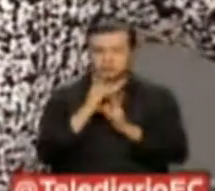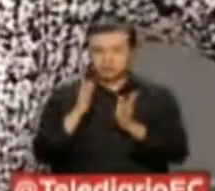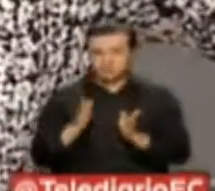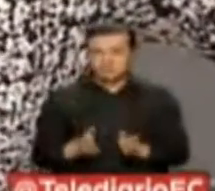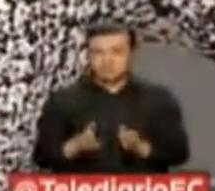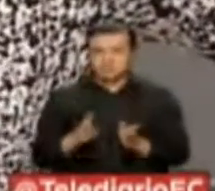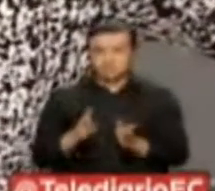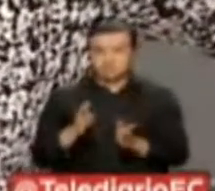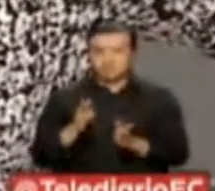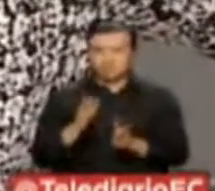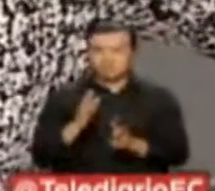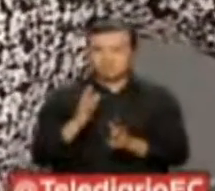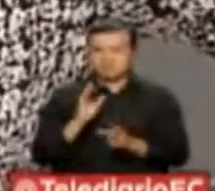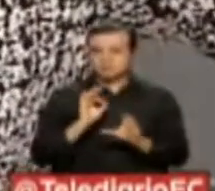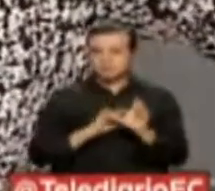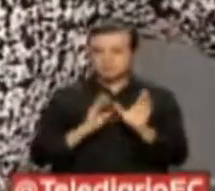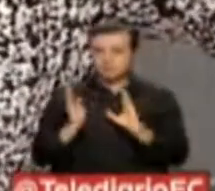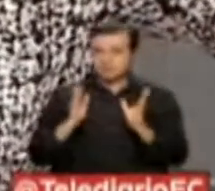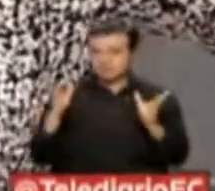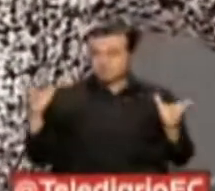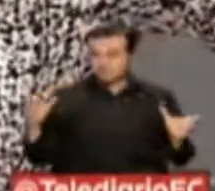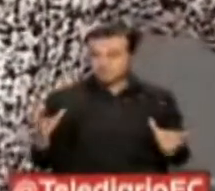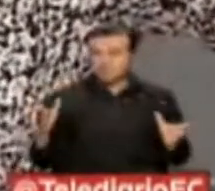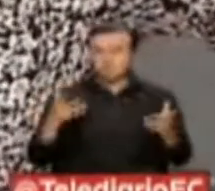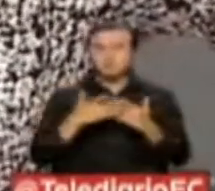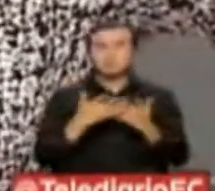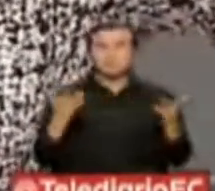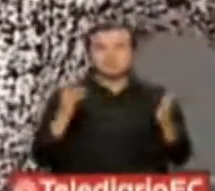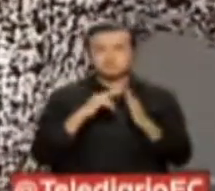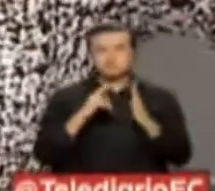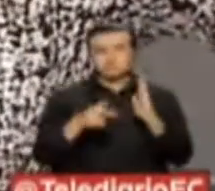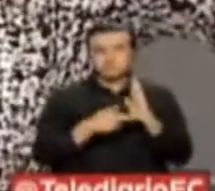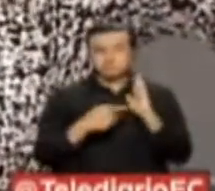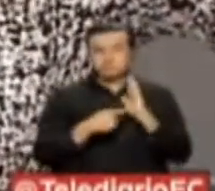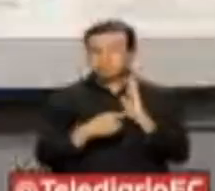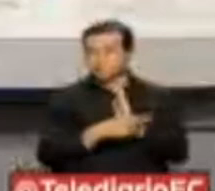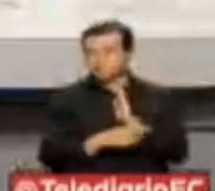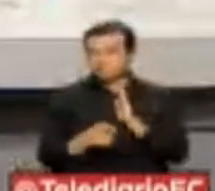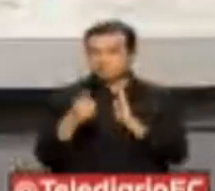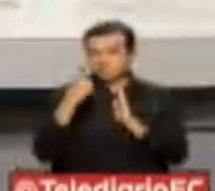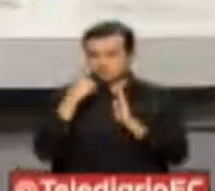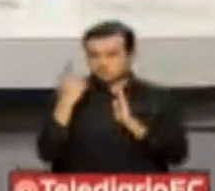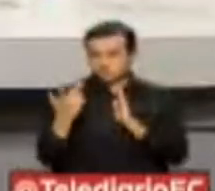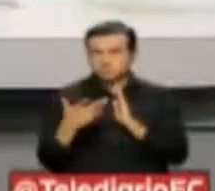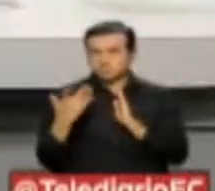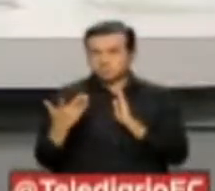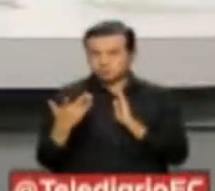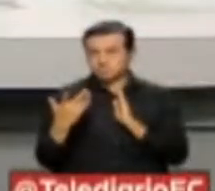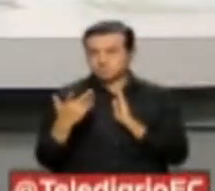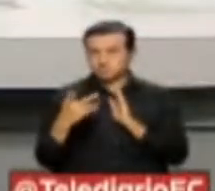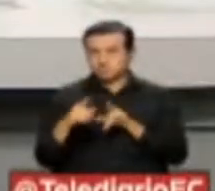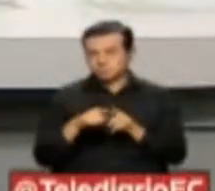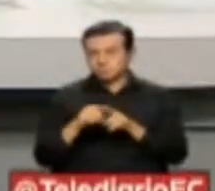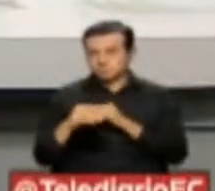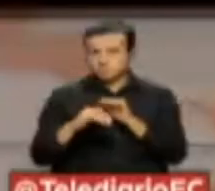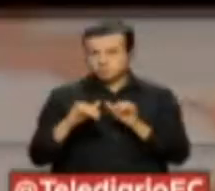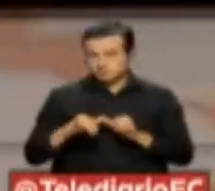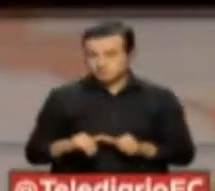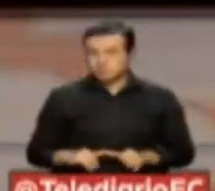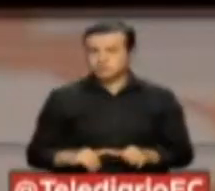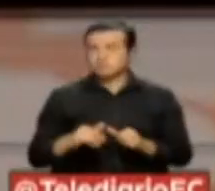del consejo de participación ciudad y contra lo social y para ello también un reglamento precisamente que permite este este concurso este proceso